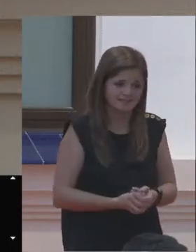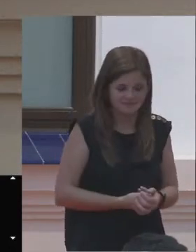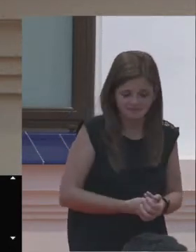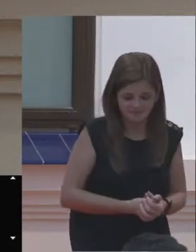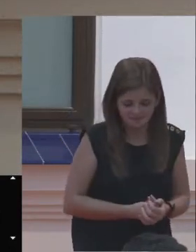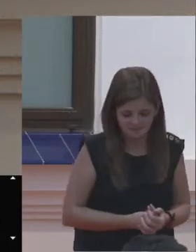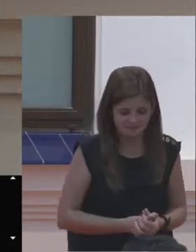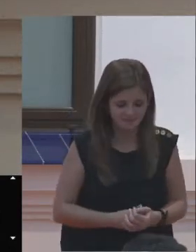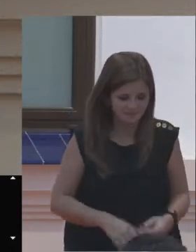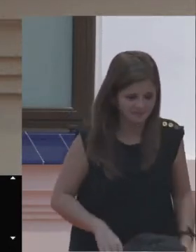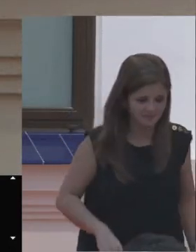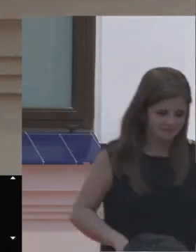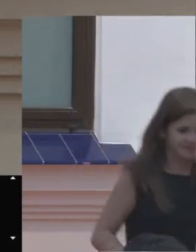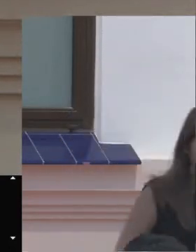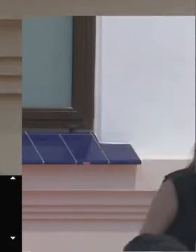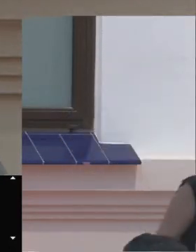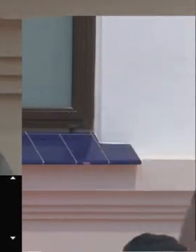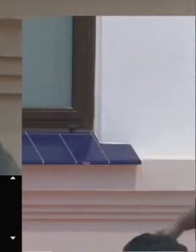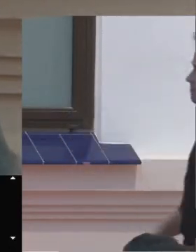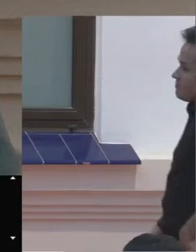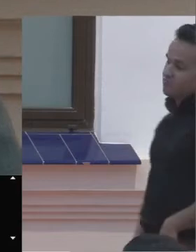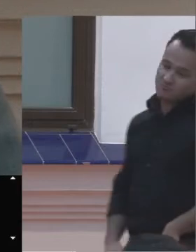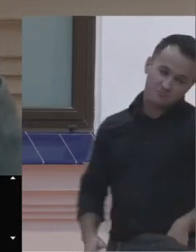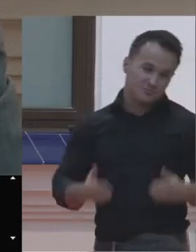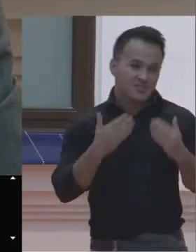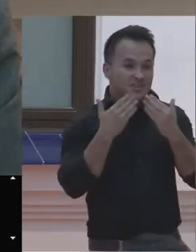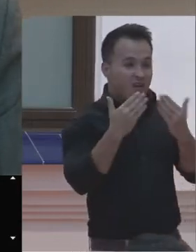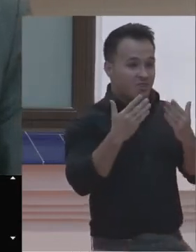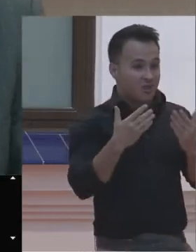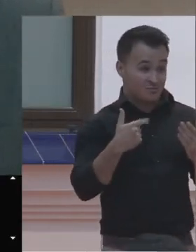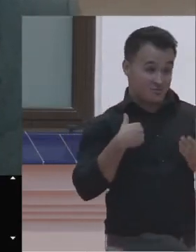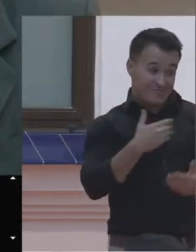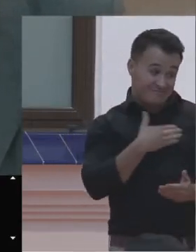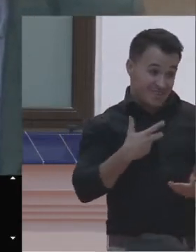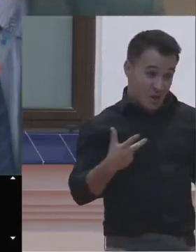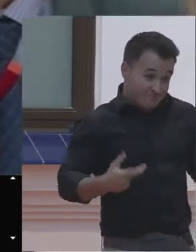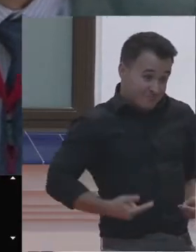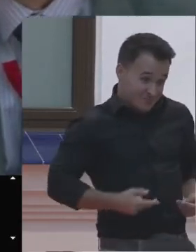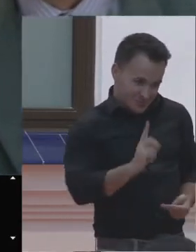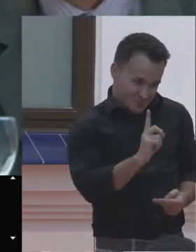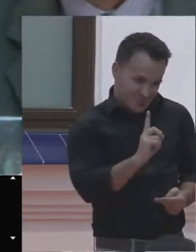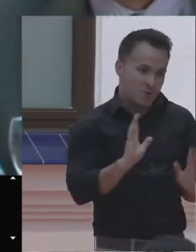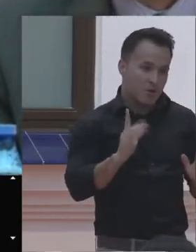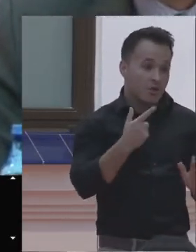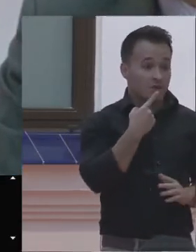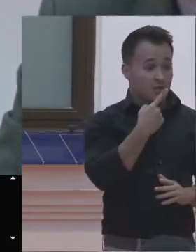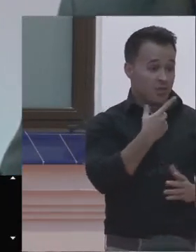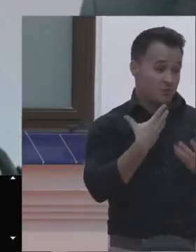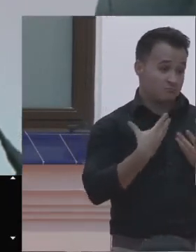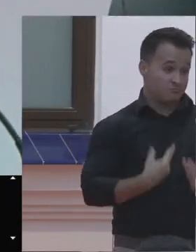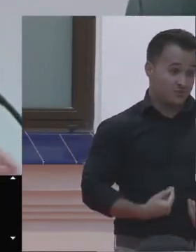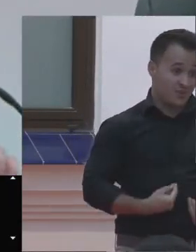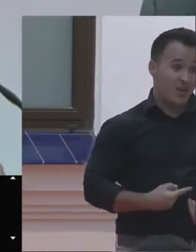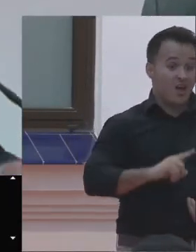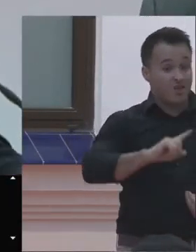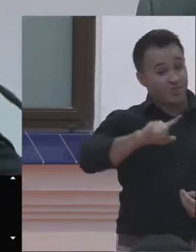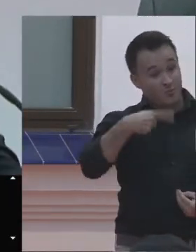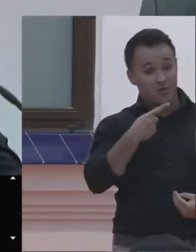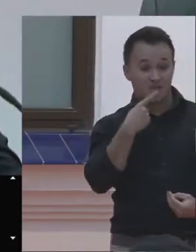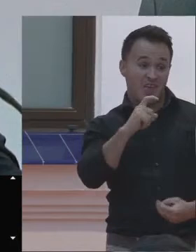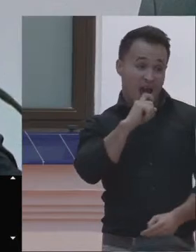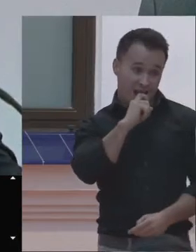Bueno, muchas gracias. No pretendía ponerte en ninguna situación complicada. Me quedo con que has pasado de frustración a sana envidia, ¿no? Por así